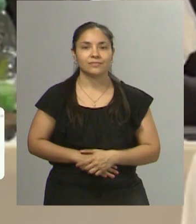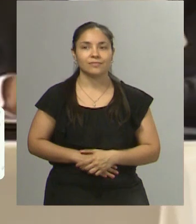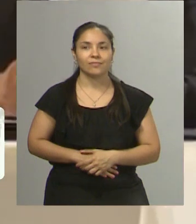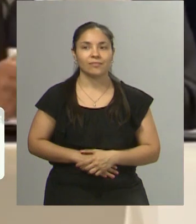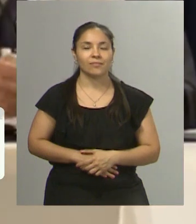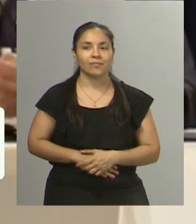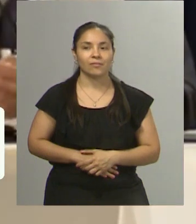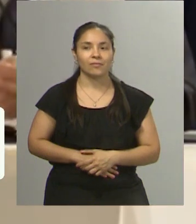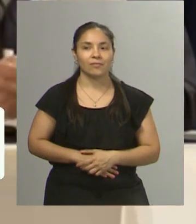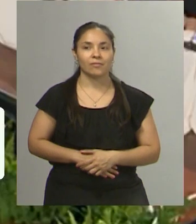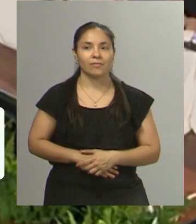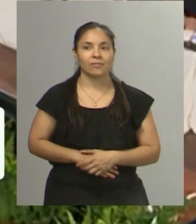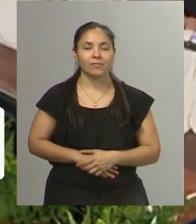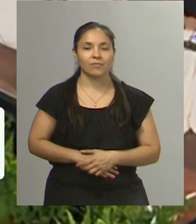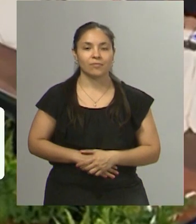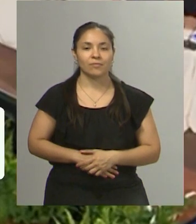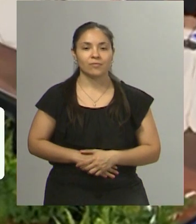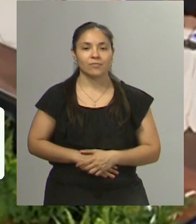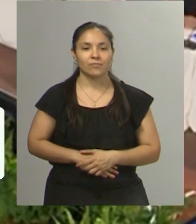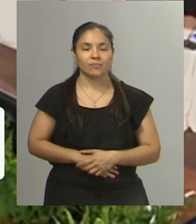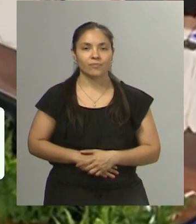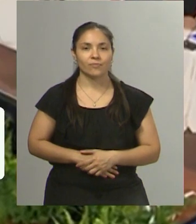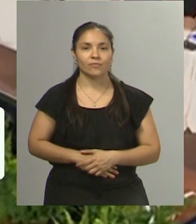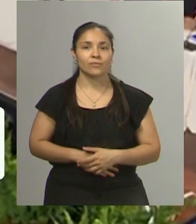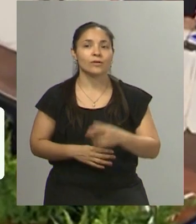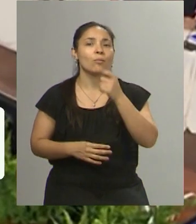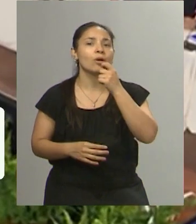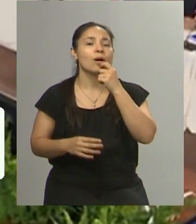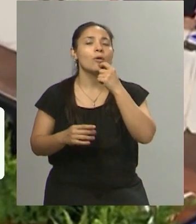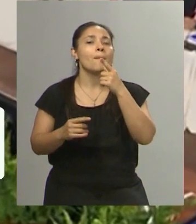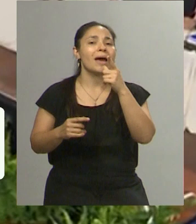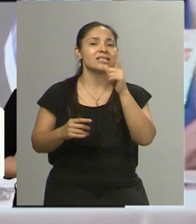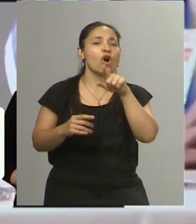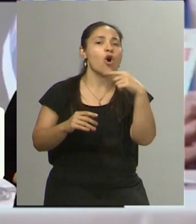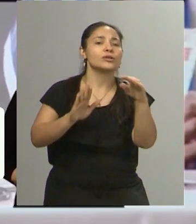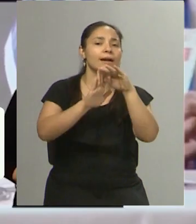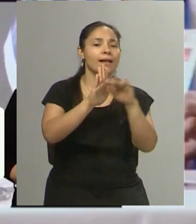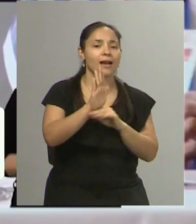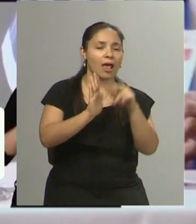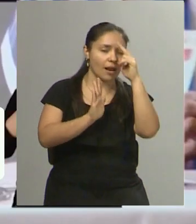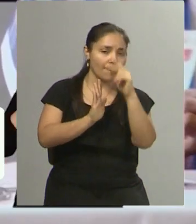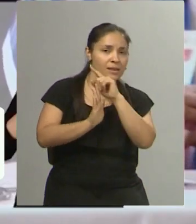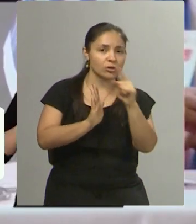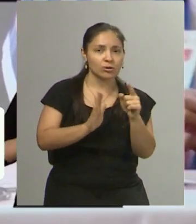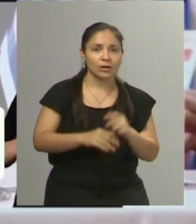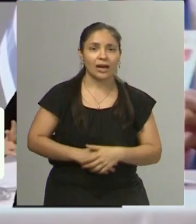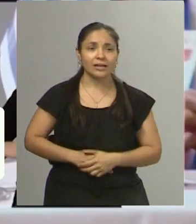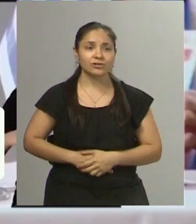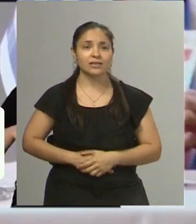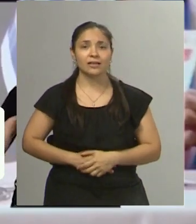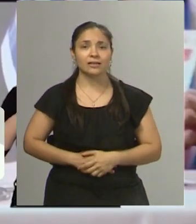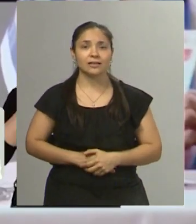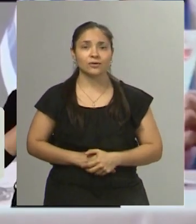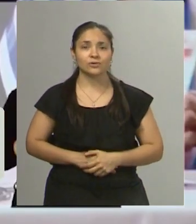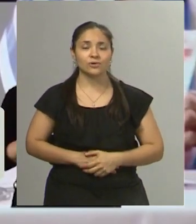no, da la impresión de que quizás haya otras reglas que no se cumplen y por qué no tenemos un método que nos permita,